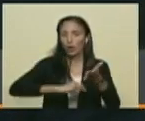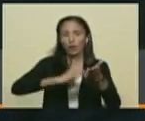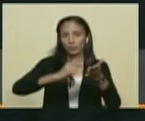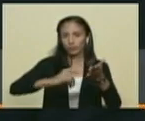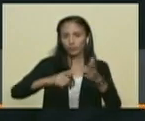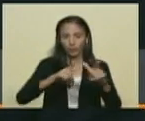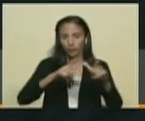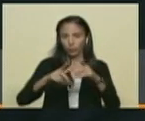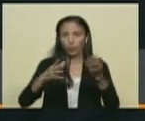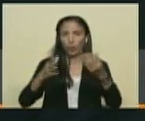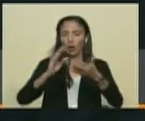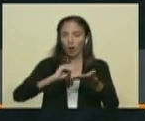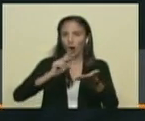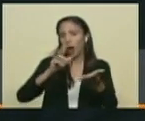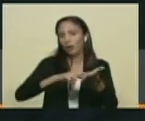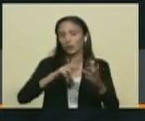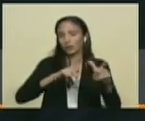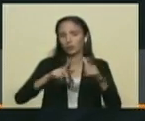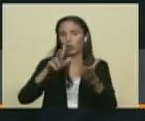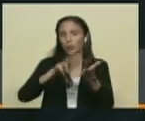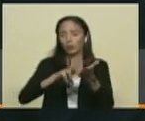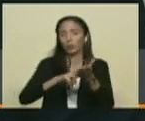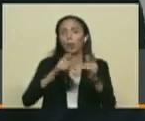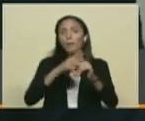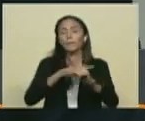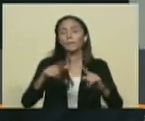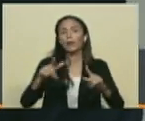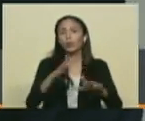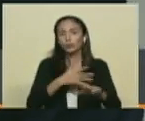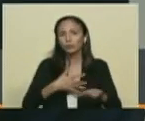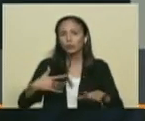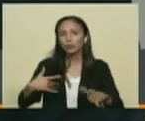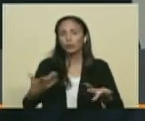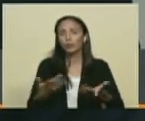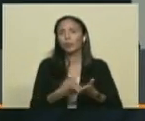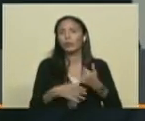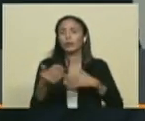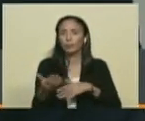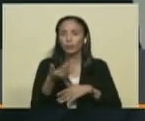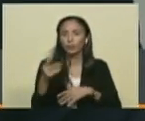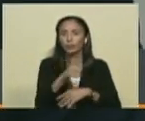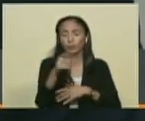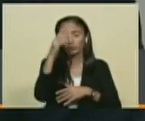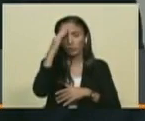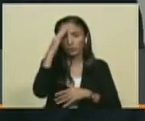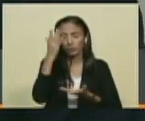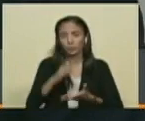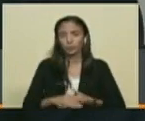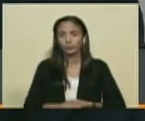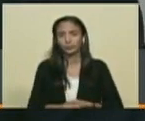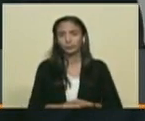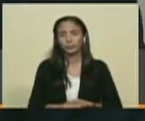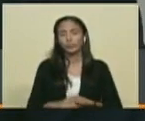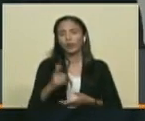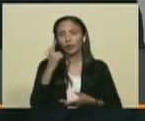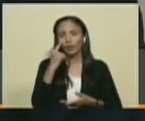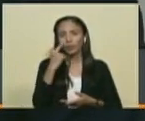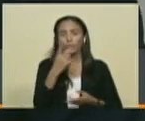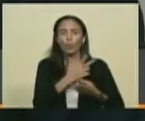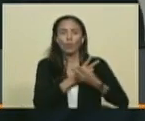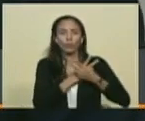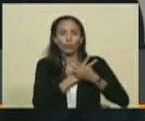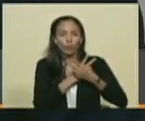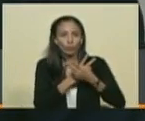acuerdo. Pero quiero subrayar de manera importante que hemos notado una